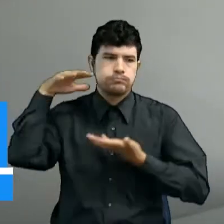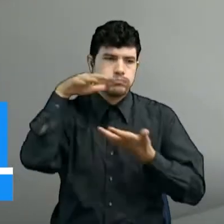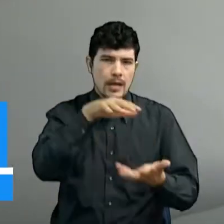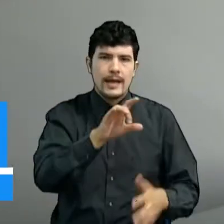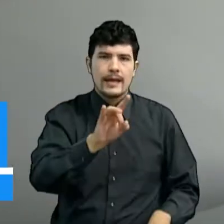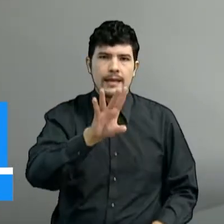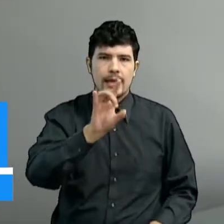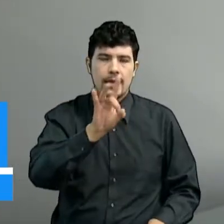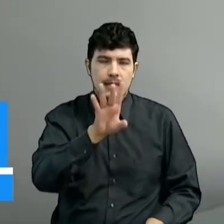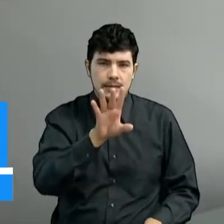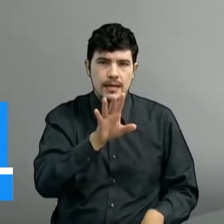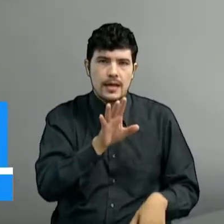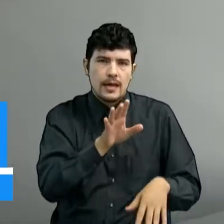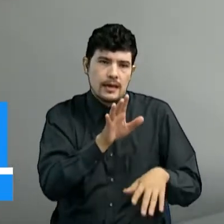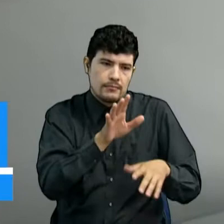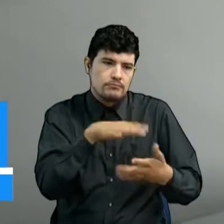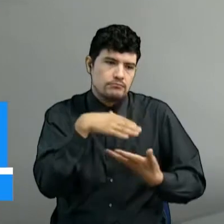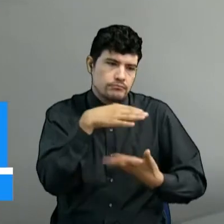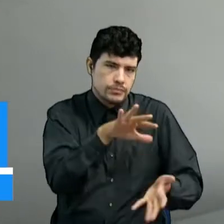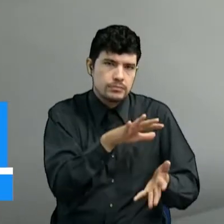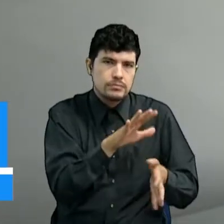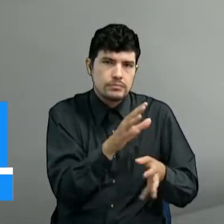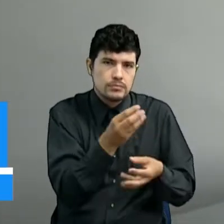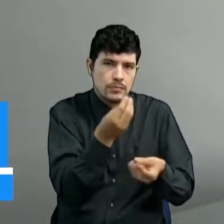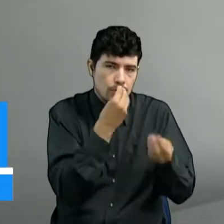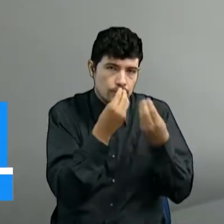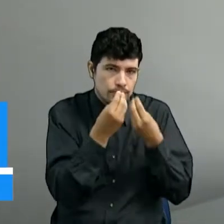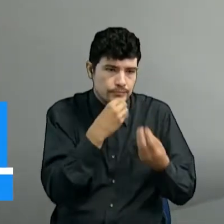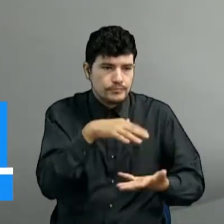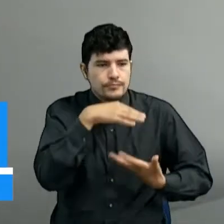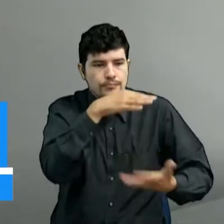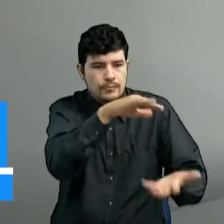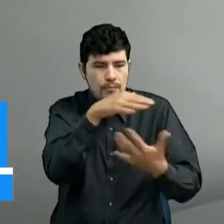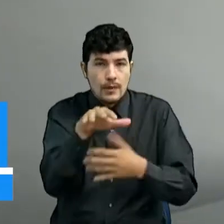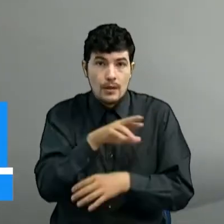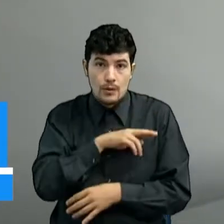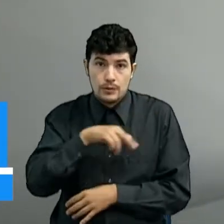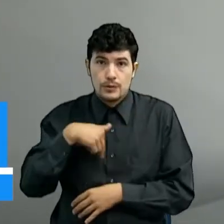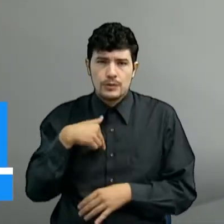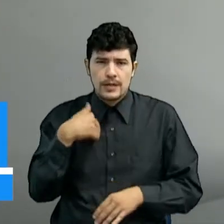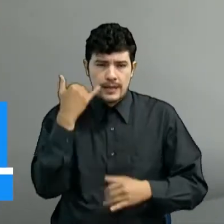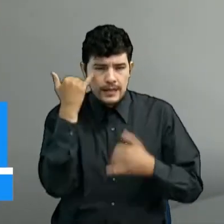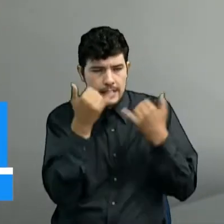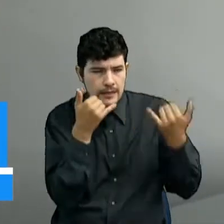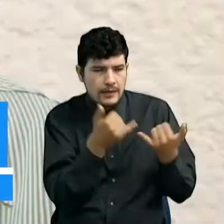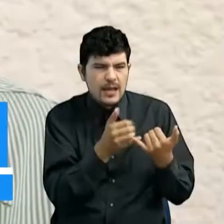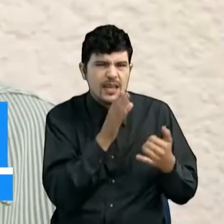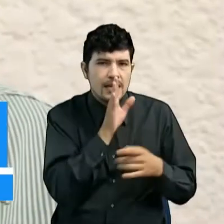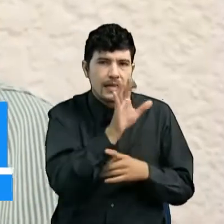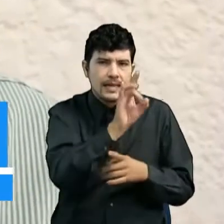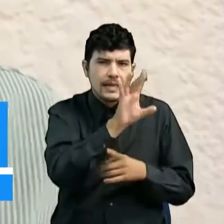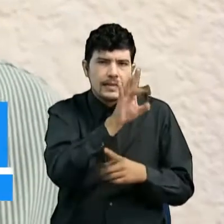mercaditos que también hicimos aquí pues la lista de estos artistas